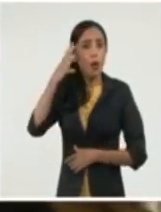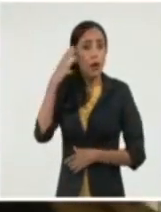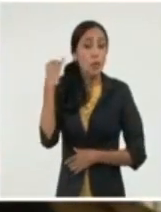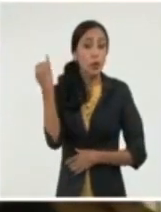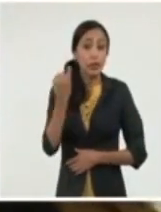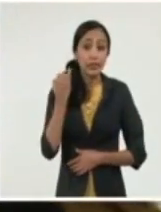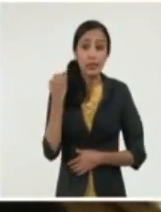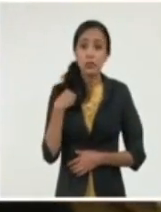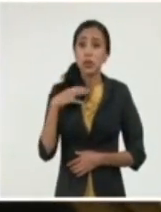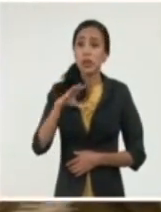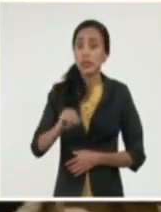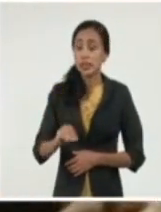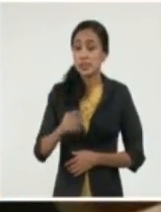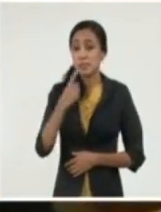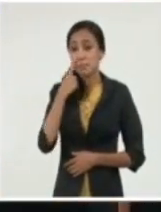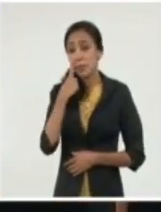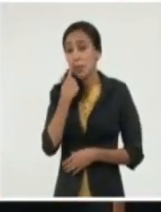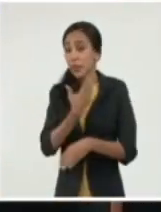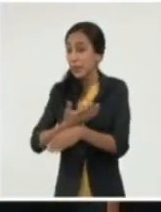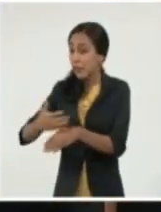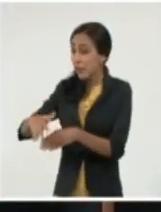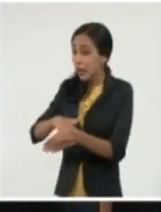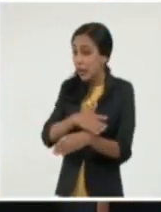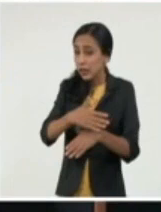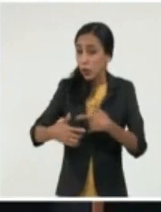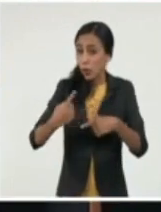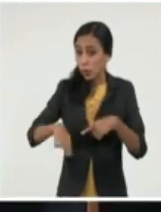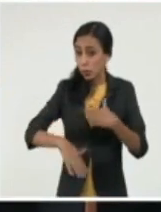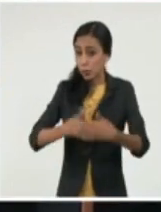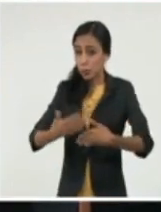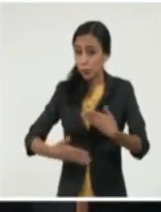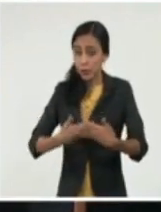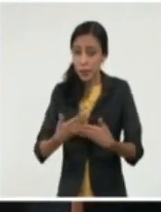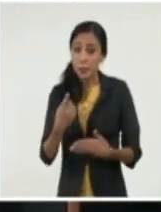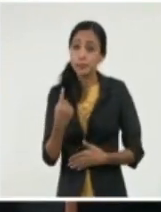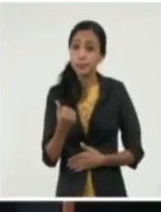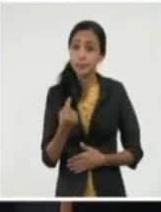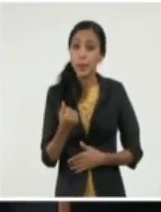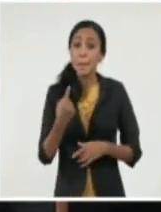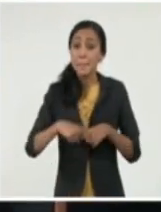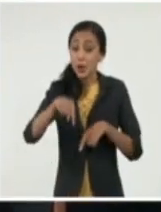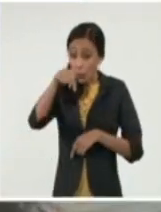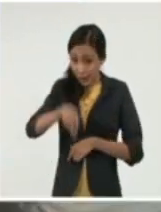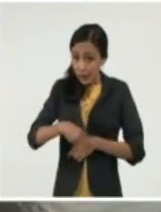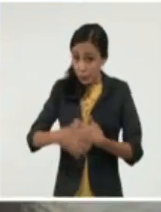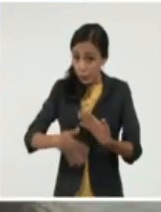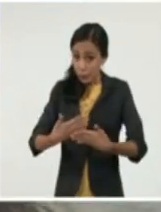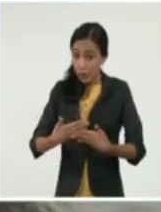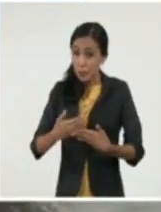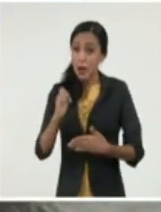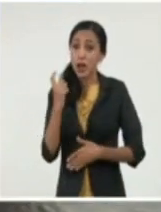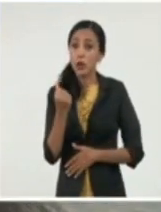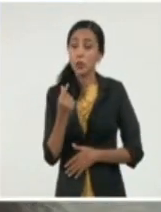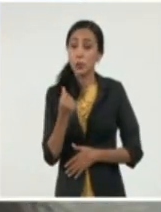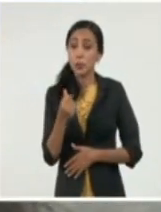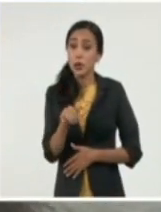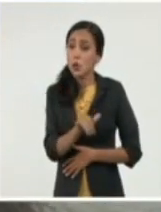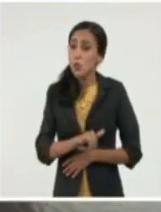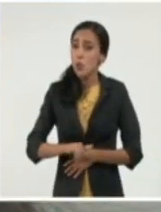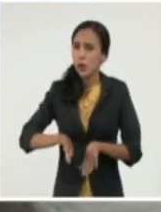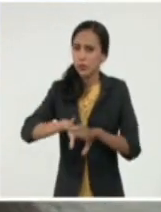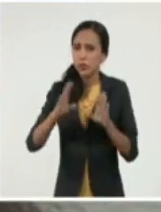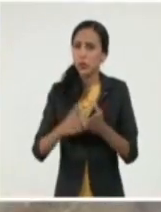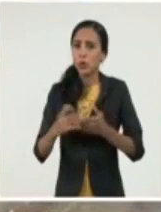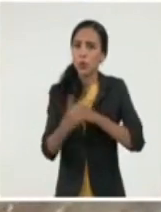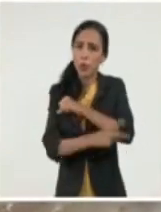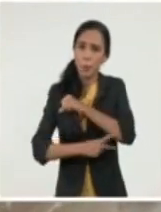señalan que, a diferencia de otras olas inflacionarias, la actual tiene como factor común para todos los países la